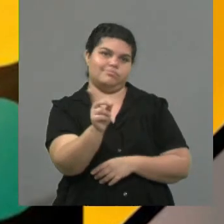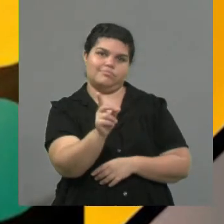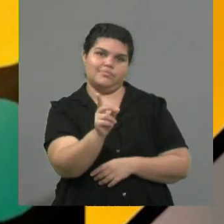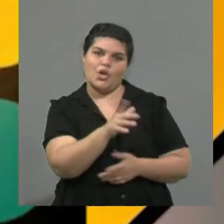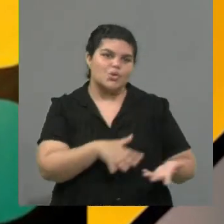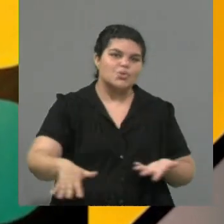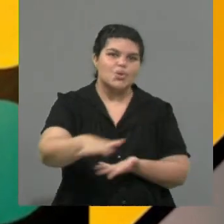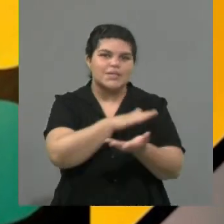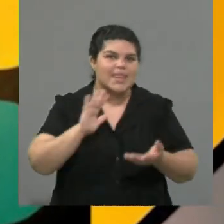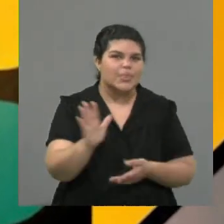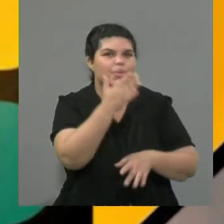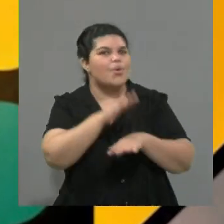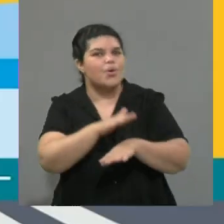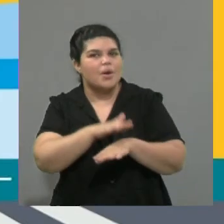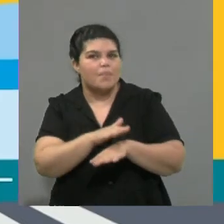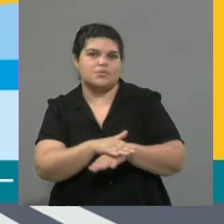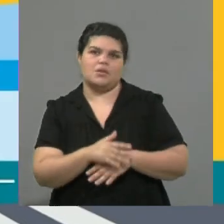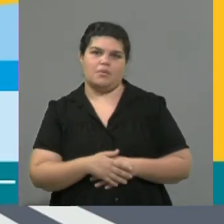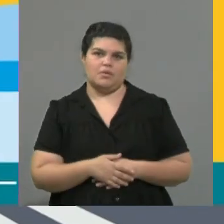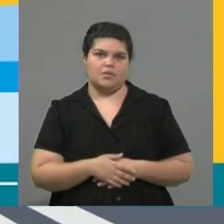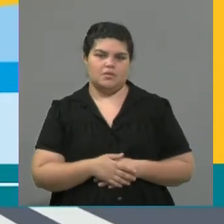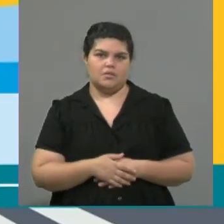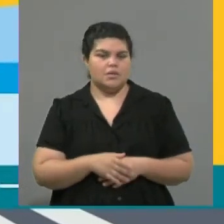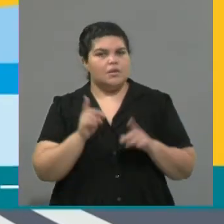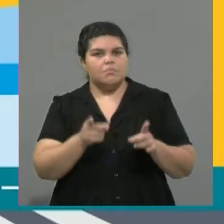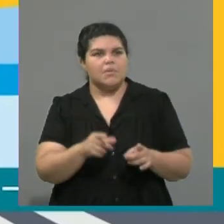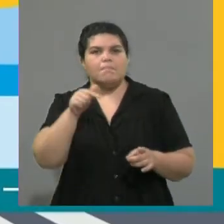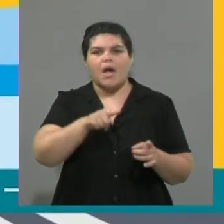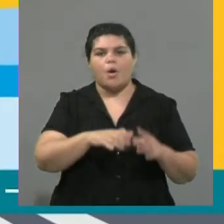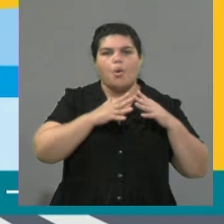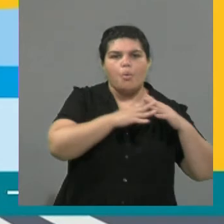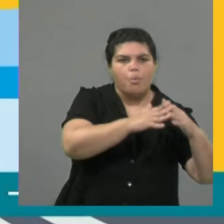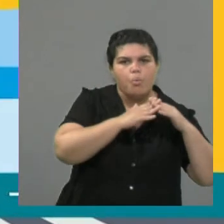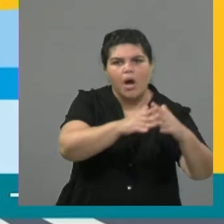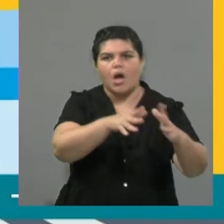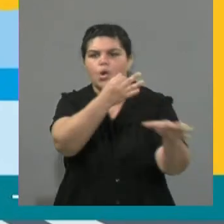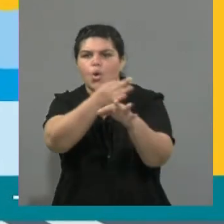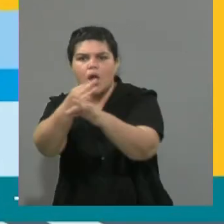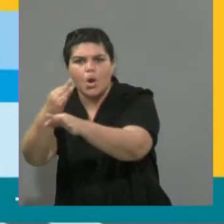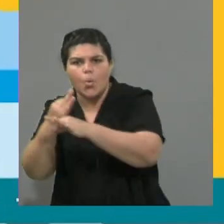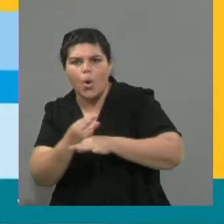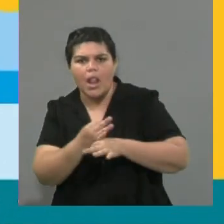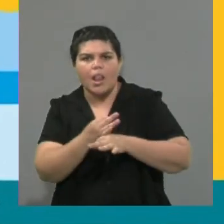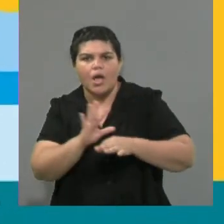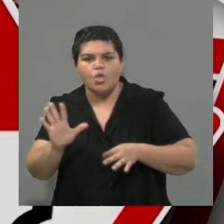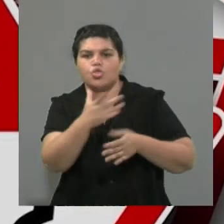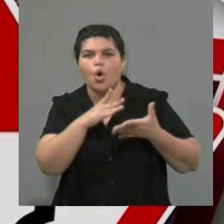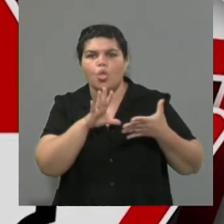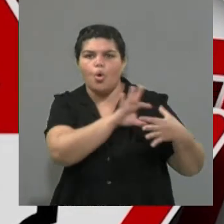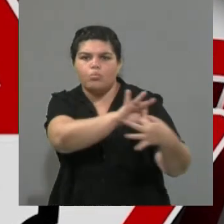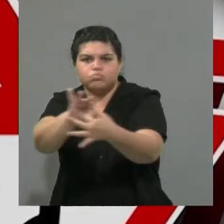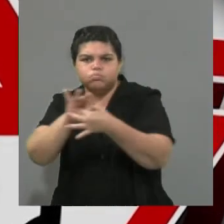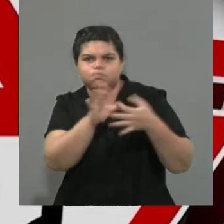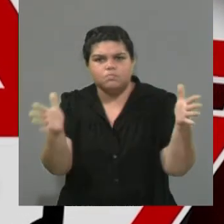claro. Es la comunidad organizada de barrios, de escuelas, todos debemos pensar en que